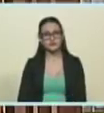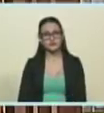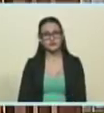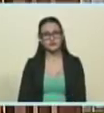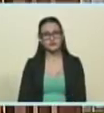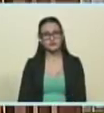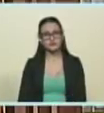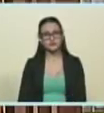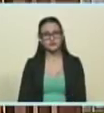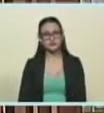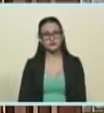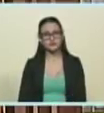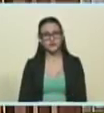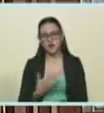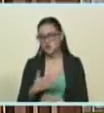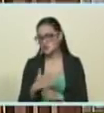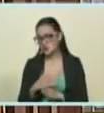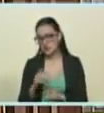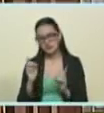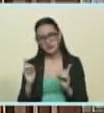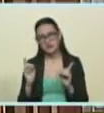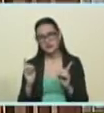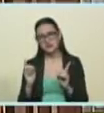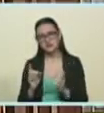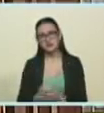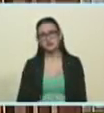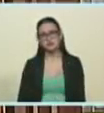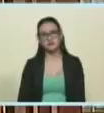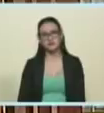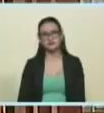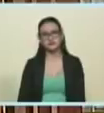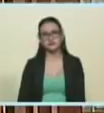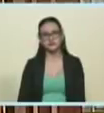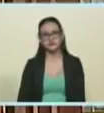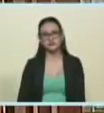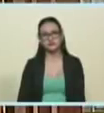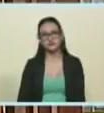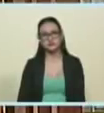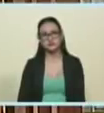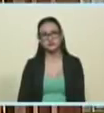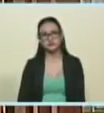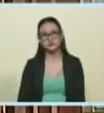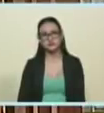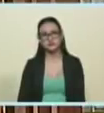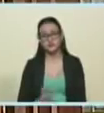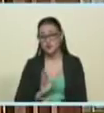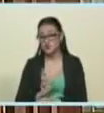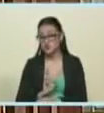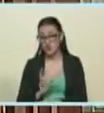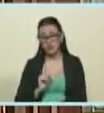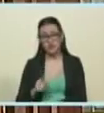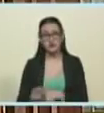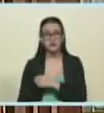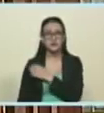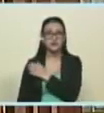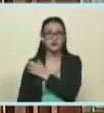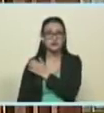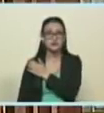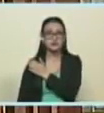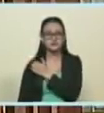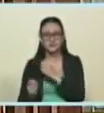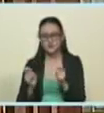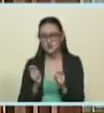Atrevernos con audacia, a una